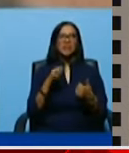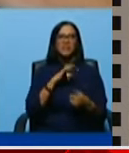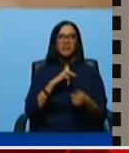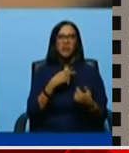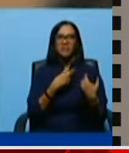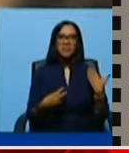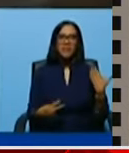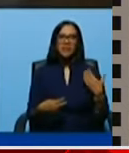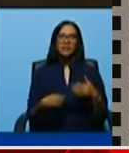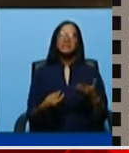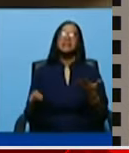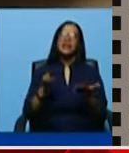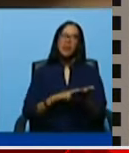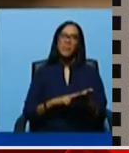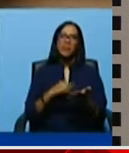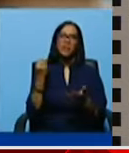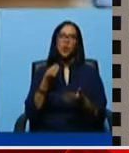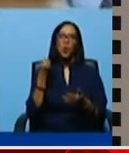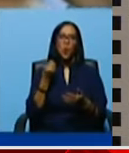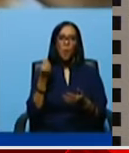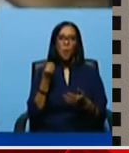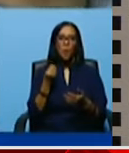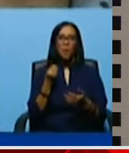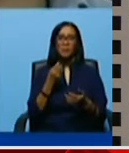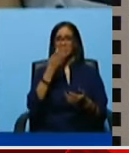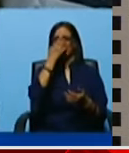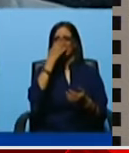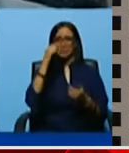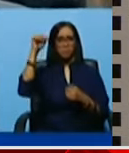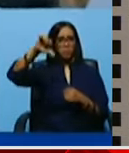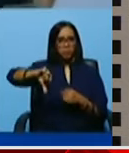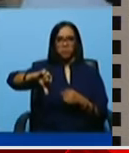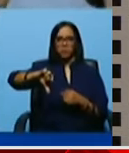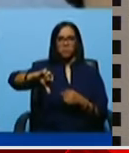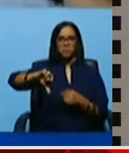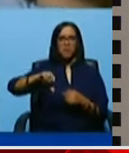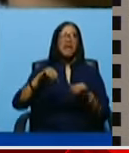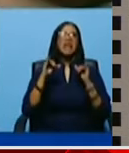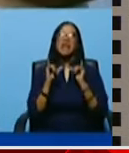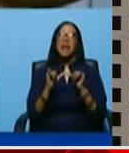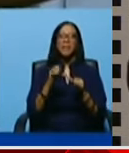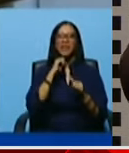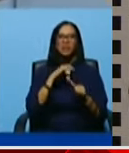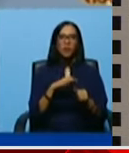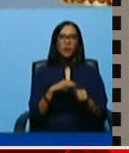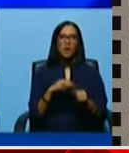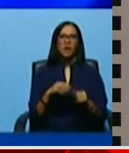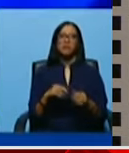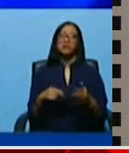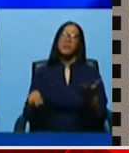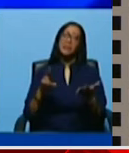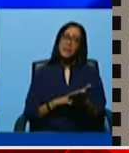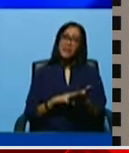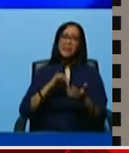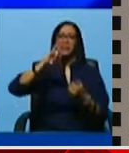son estas narcodictadura que se han instalado en el cono sur de de América que están conculcando las libertades